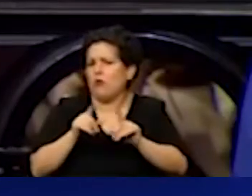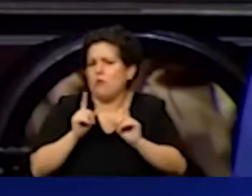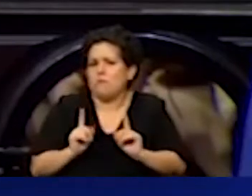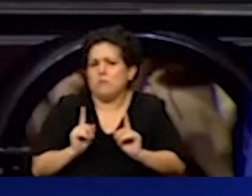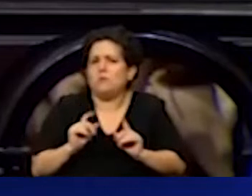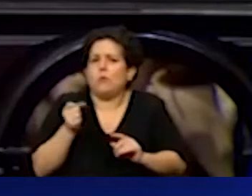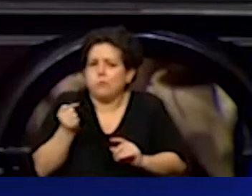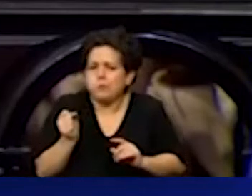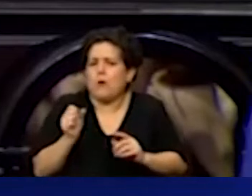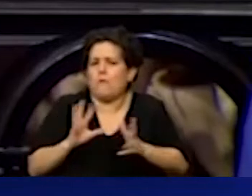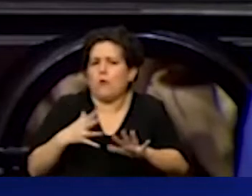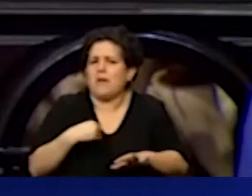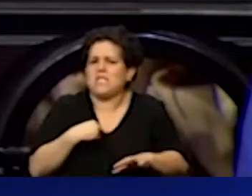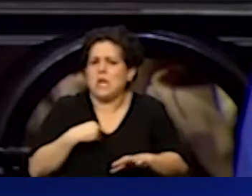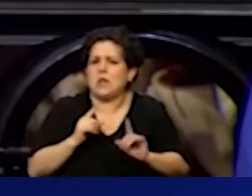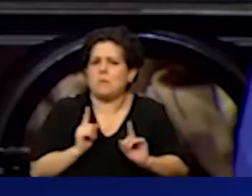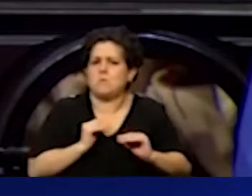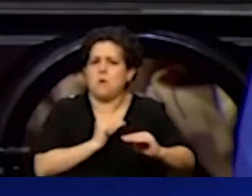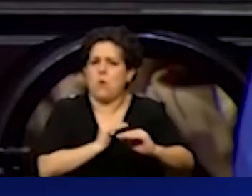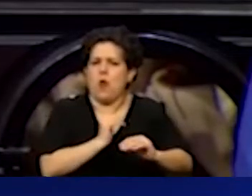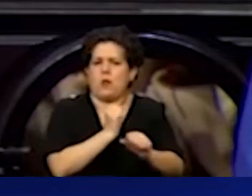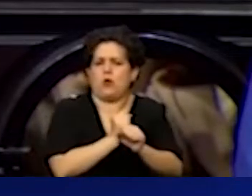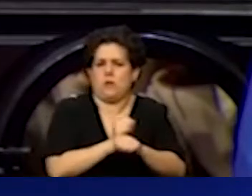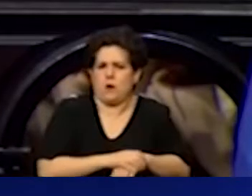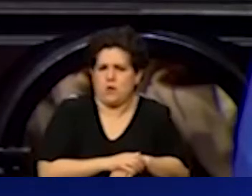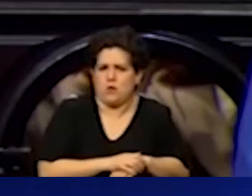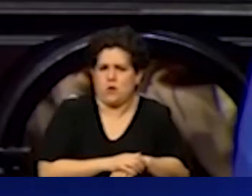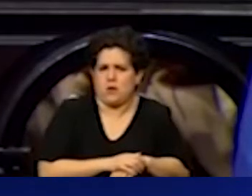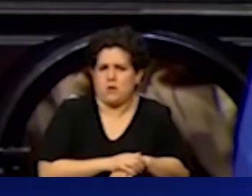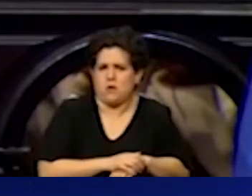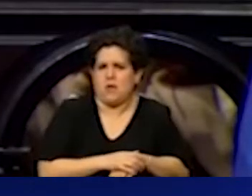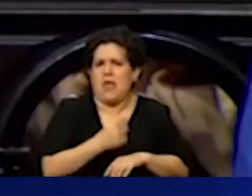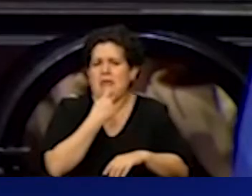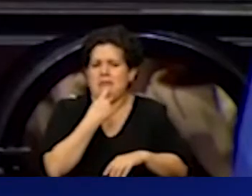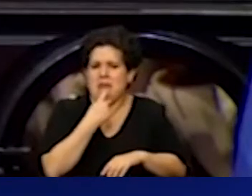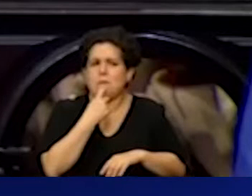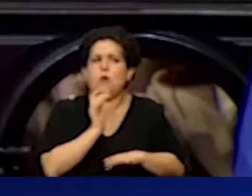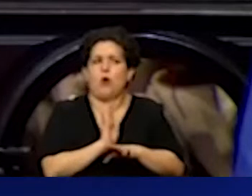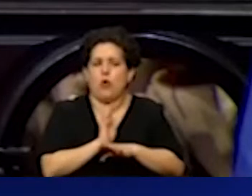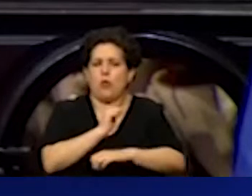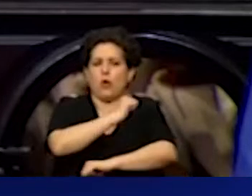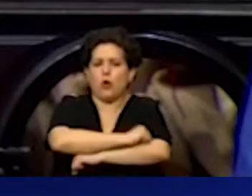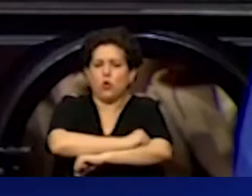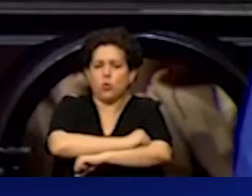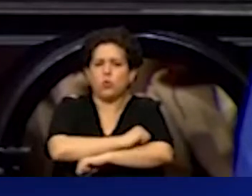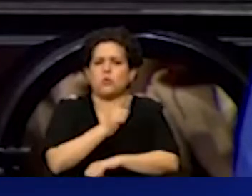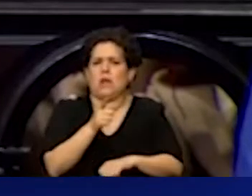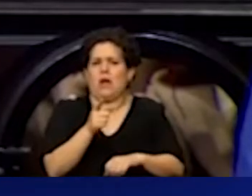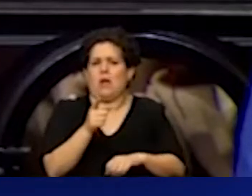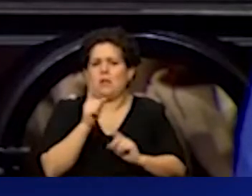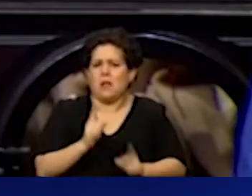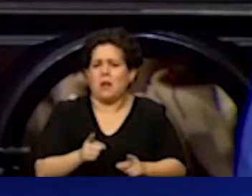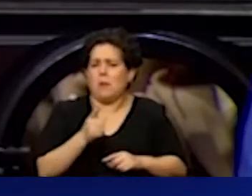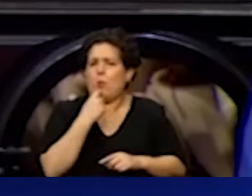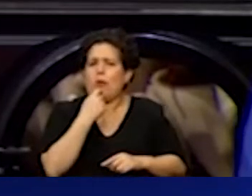los trabajadores y que sean ejemplo de conducta, que sean ejemplo